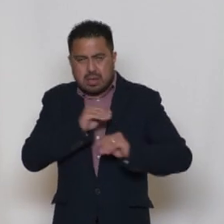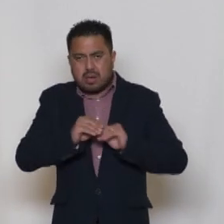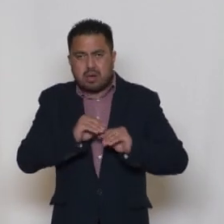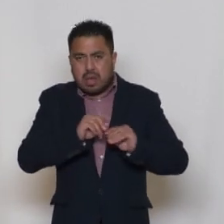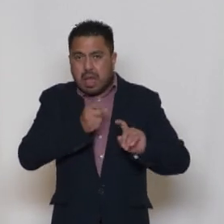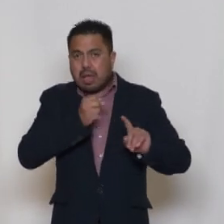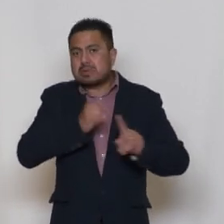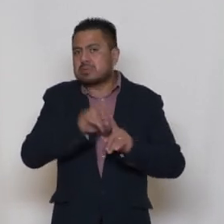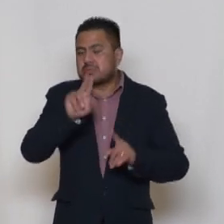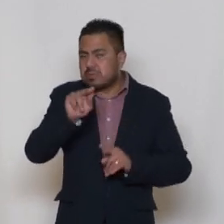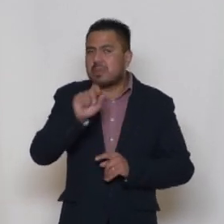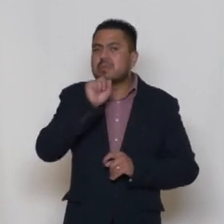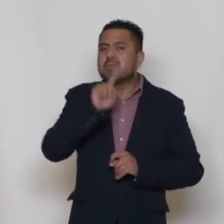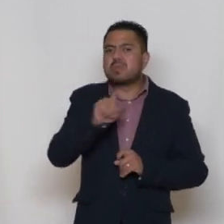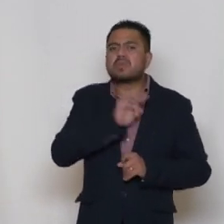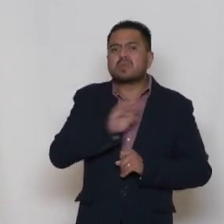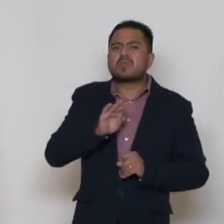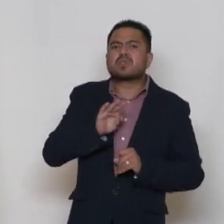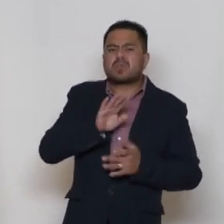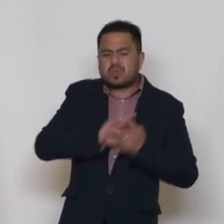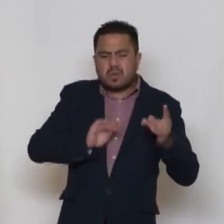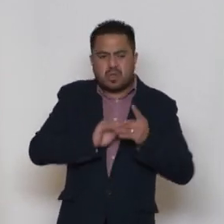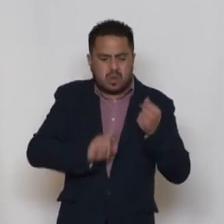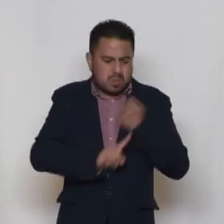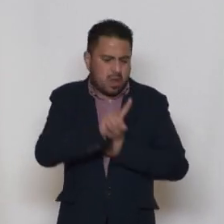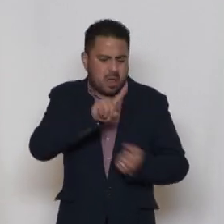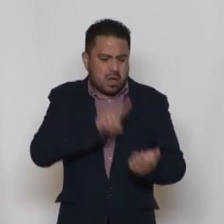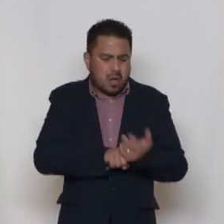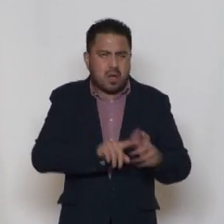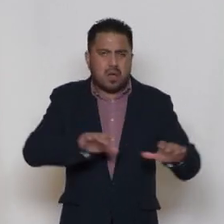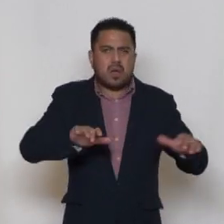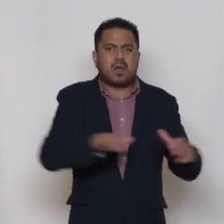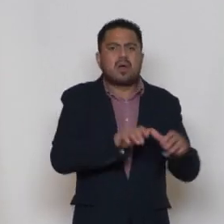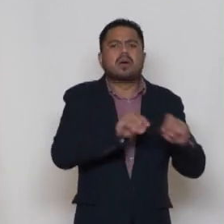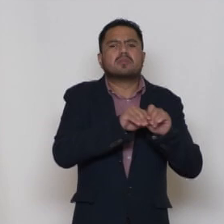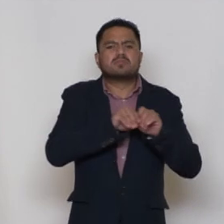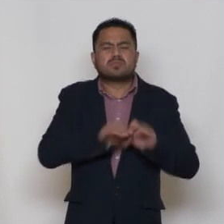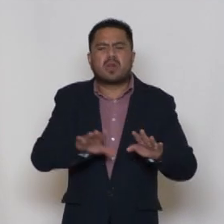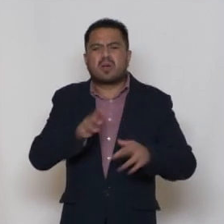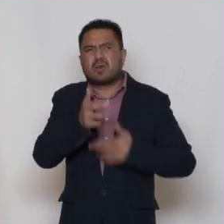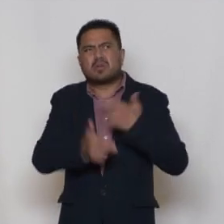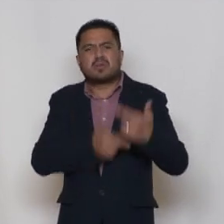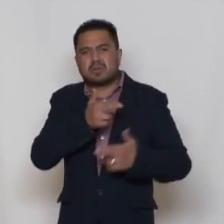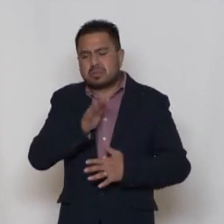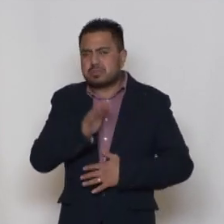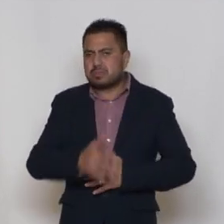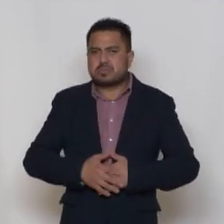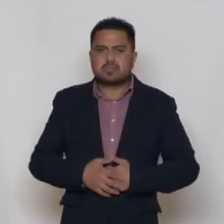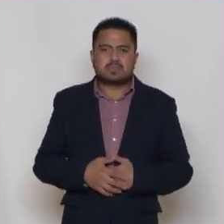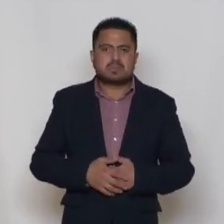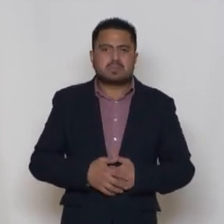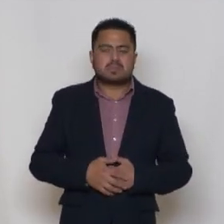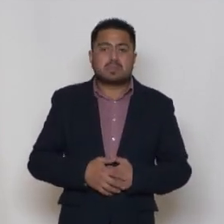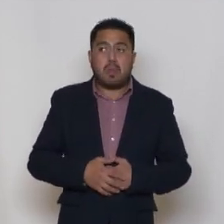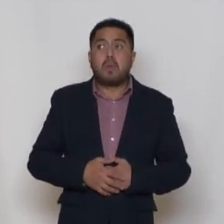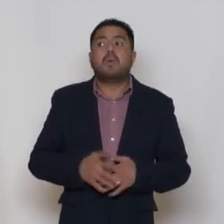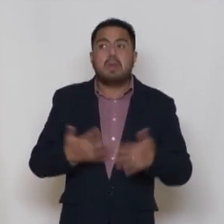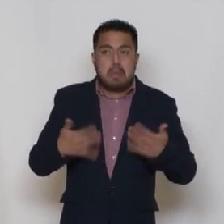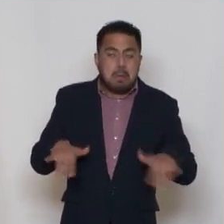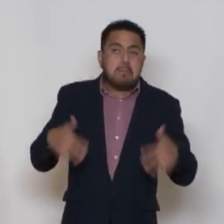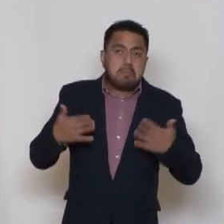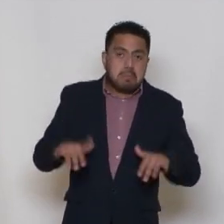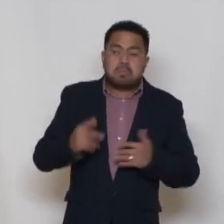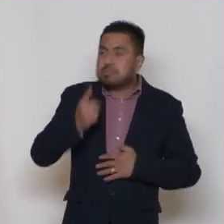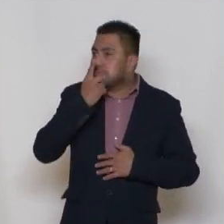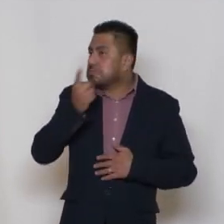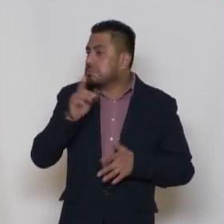estructuras, también podemos estudiar problemas de confort o problemas de dispersión de contaminantes. Wow. ¿Podría